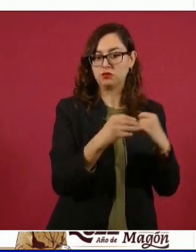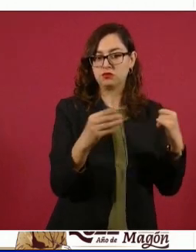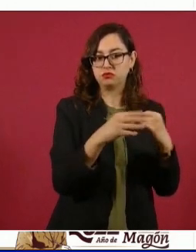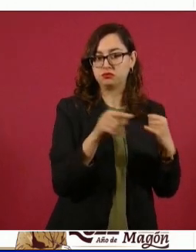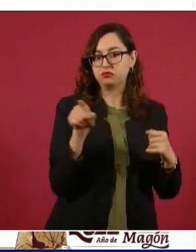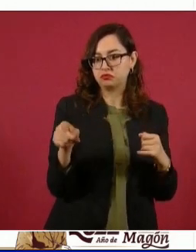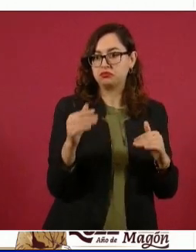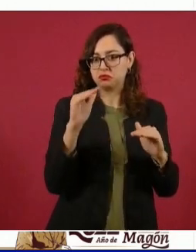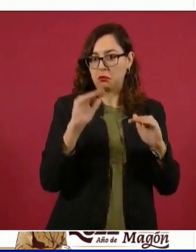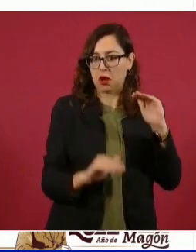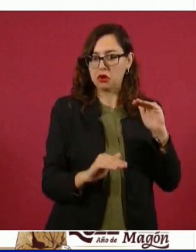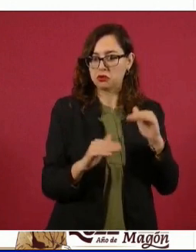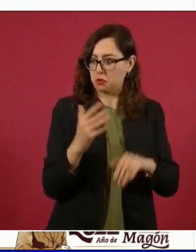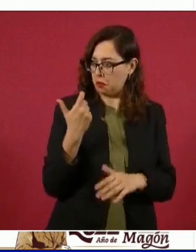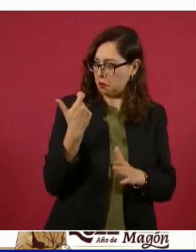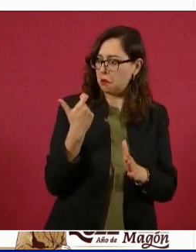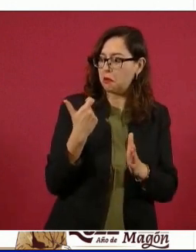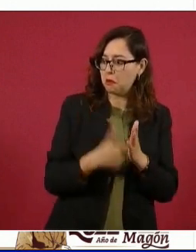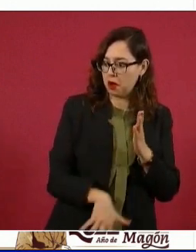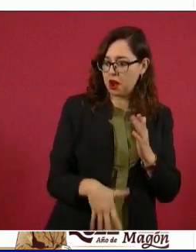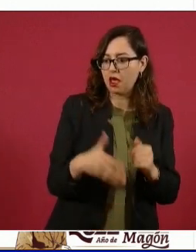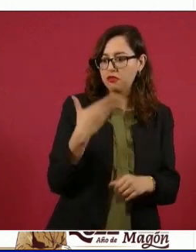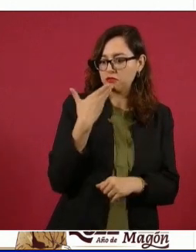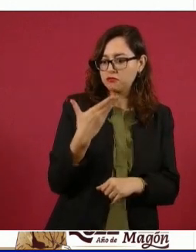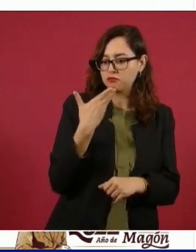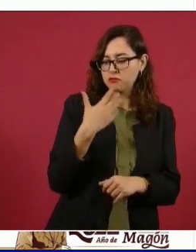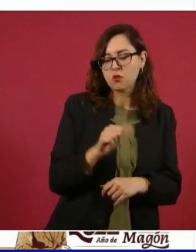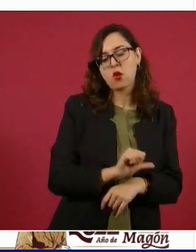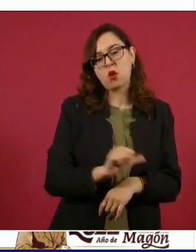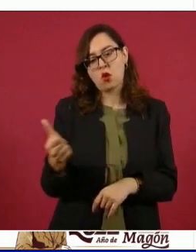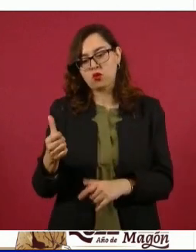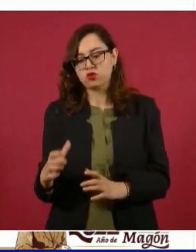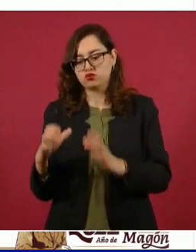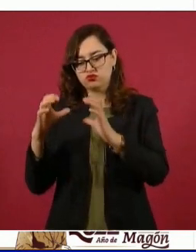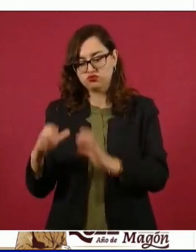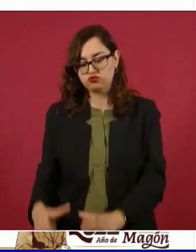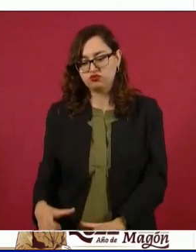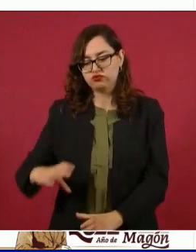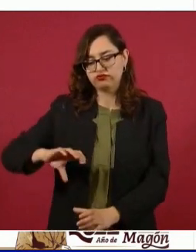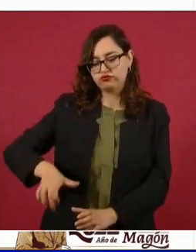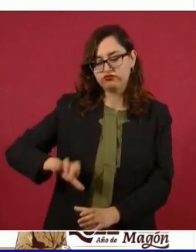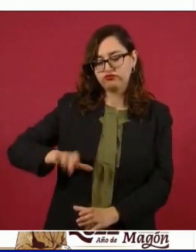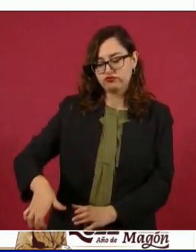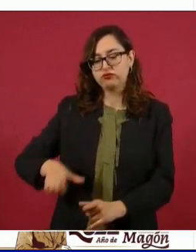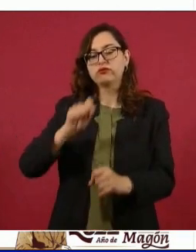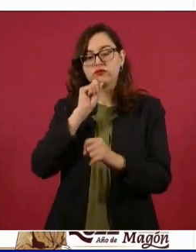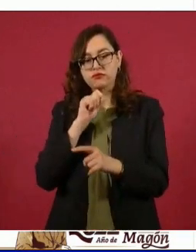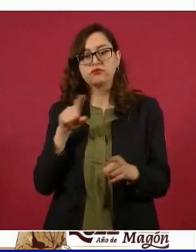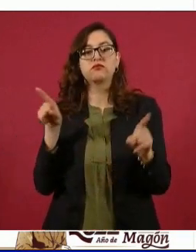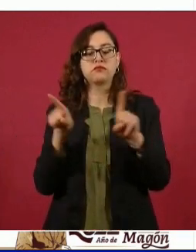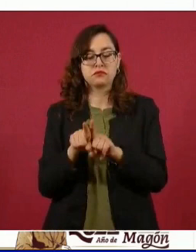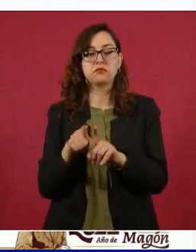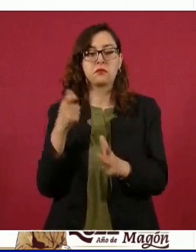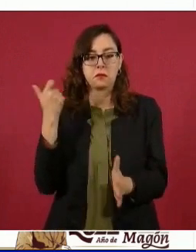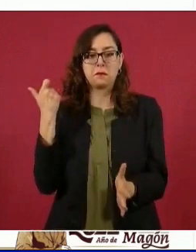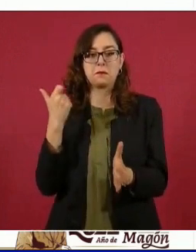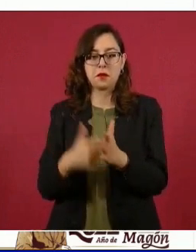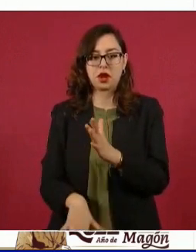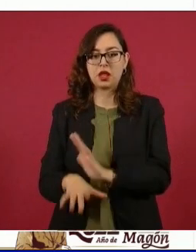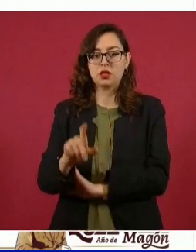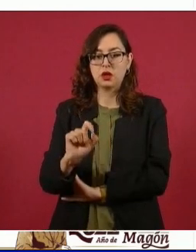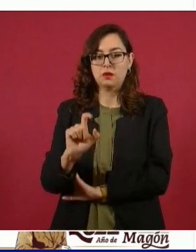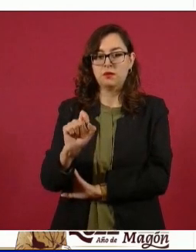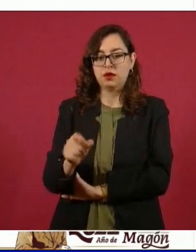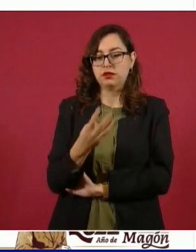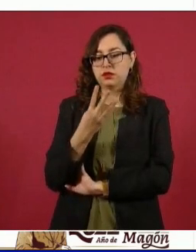centavos. Tenemos también ejemplos de cilindros de gas en Bolaños, Jalisco, distribuidora de gas del Cañón,